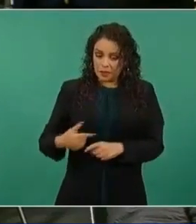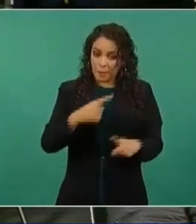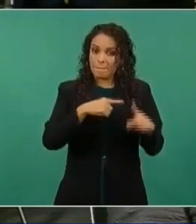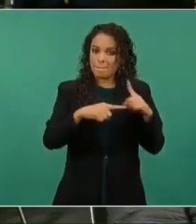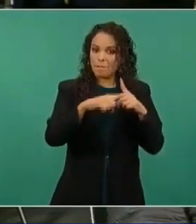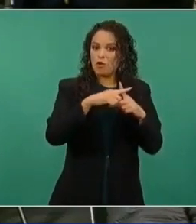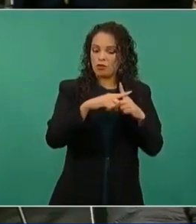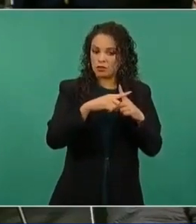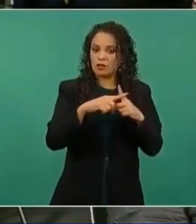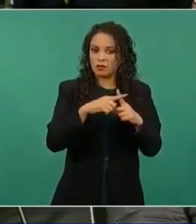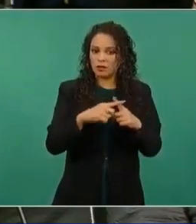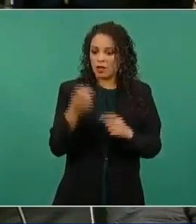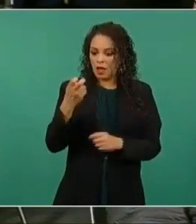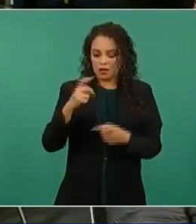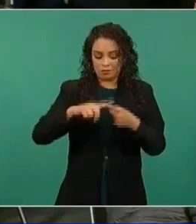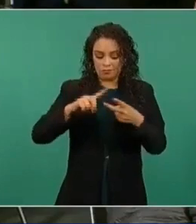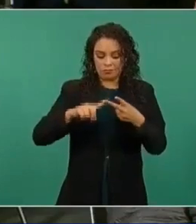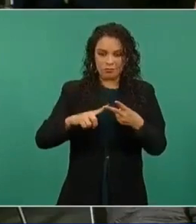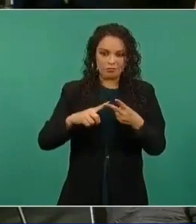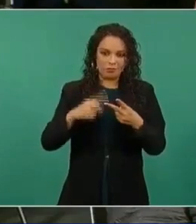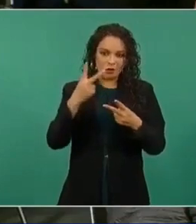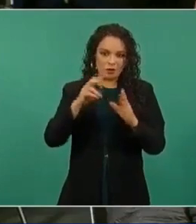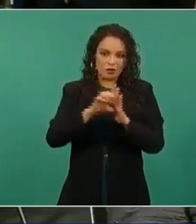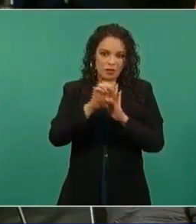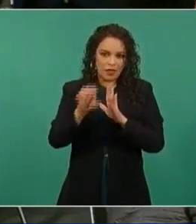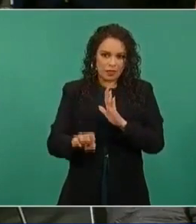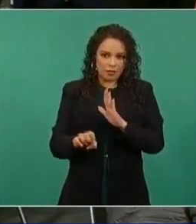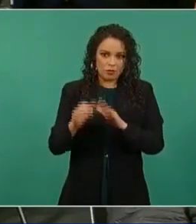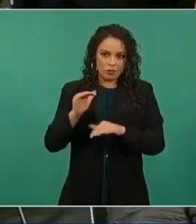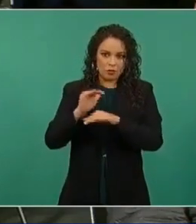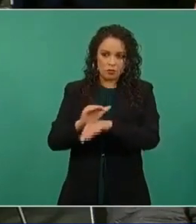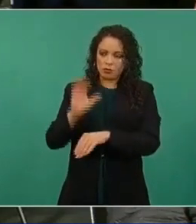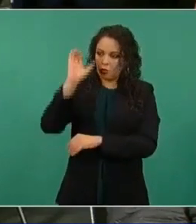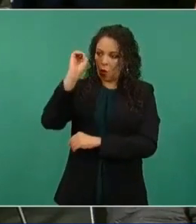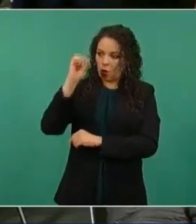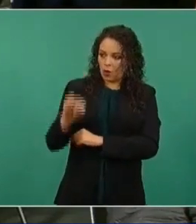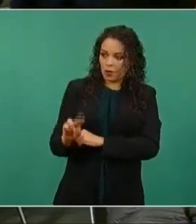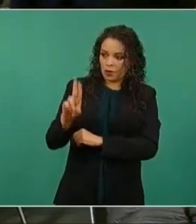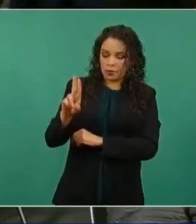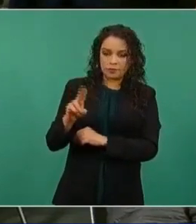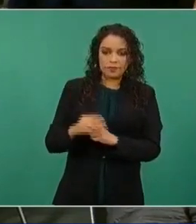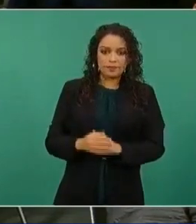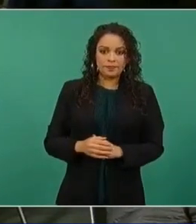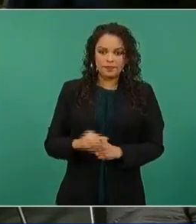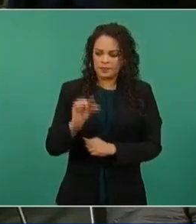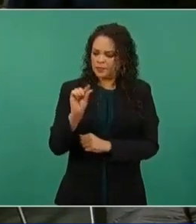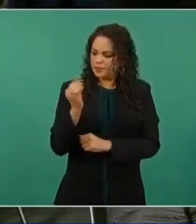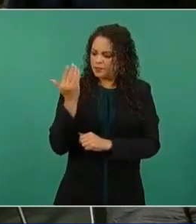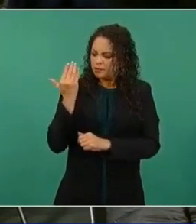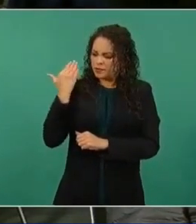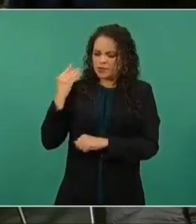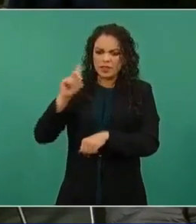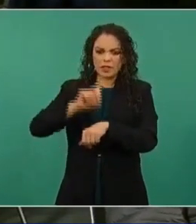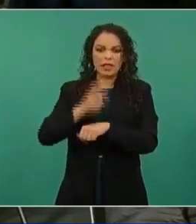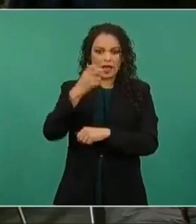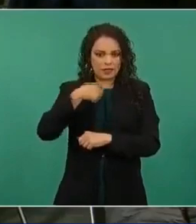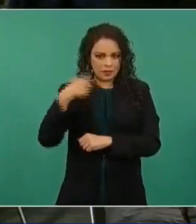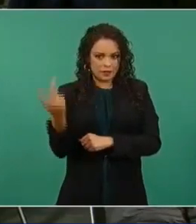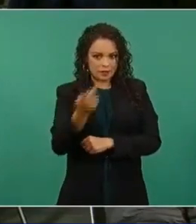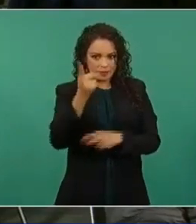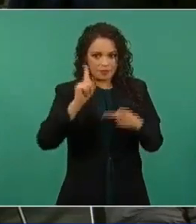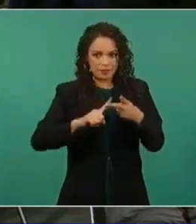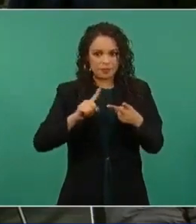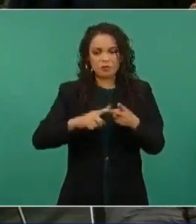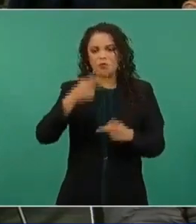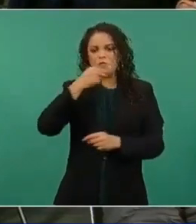ejemplos solamente que pongo, a las Naciones Unidas. Hace unos días, y esta es mi pregunta, un experto de